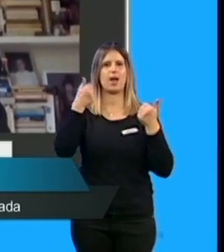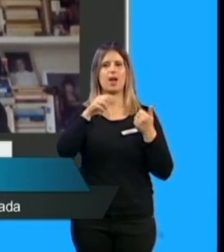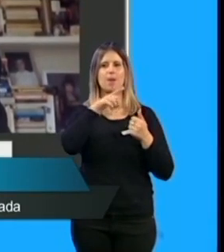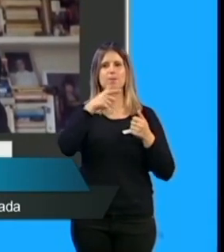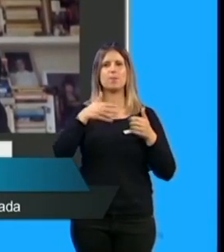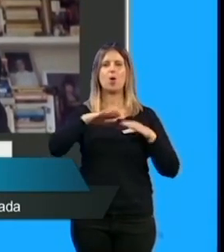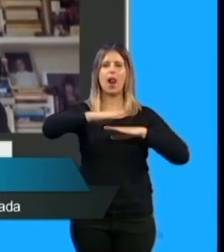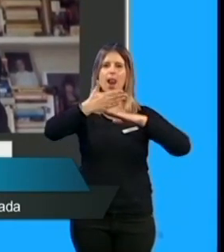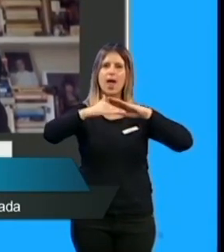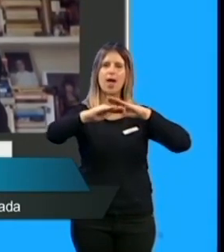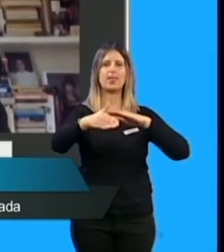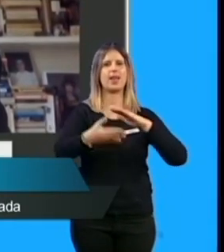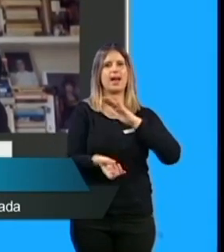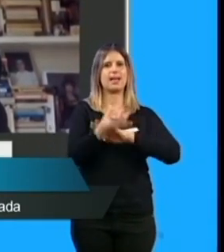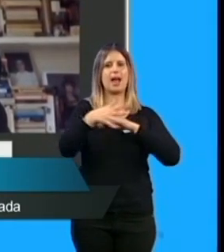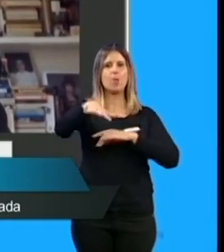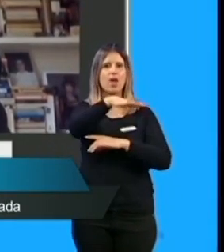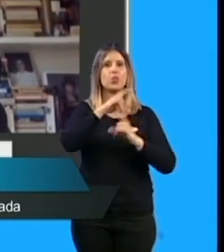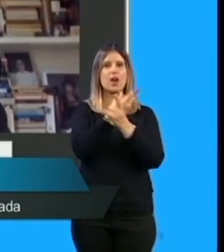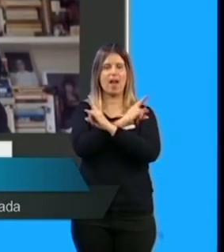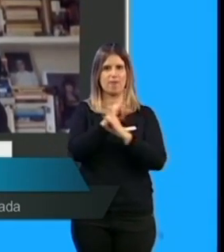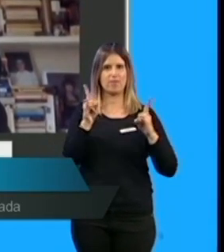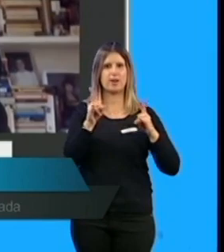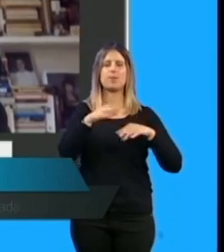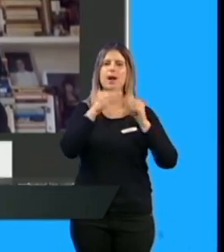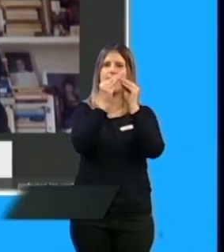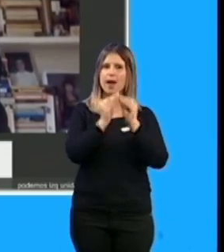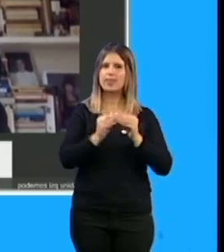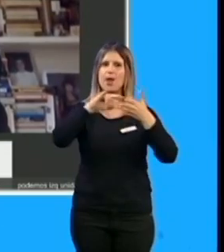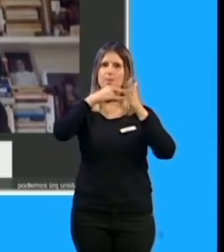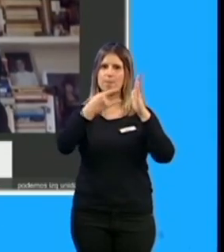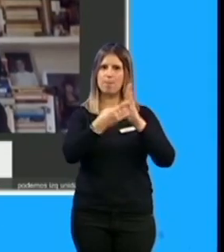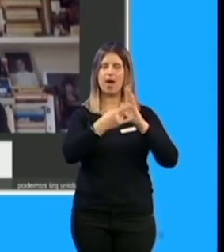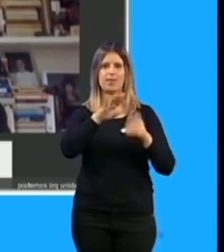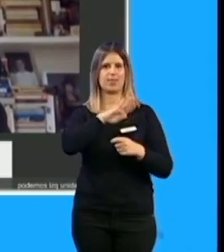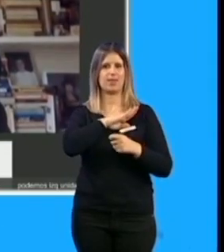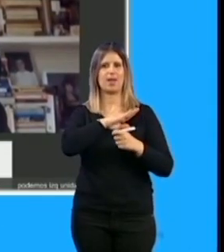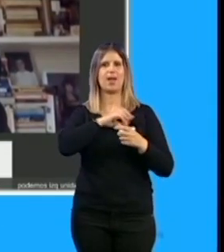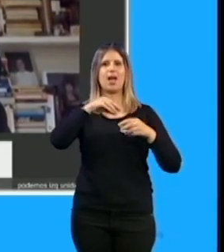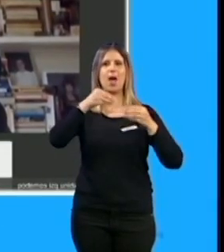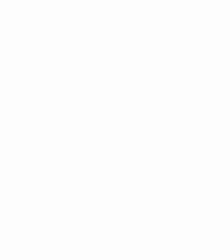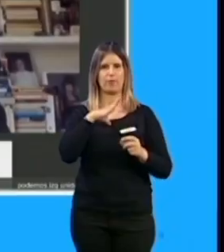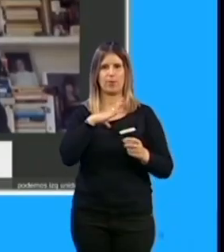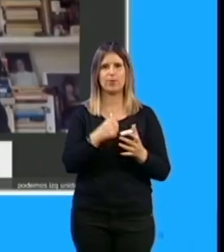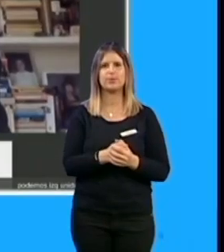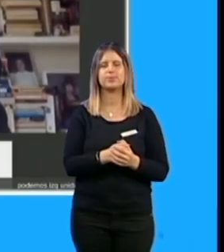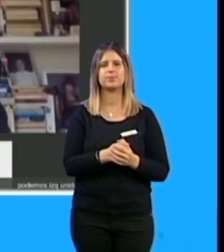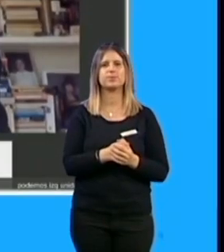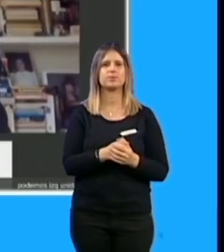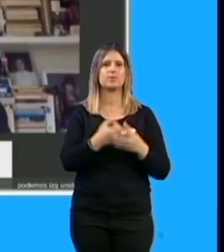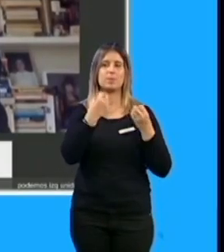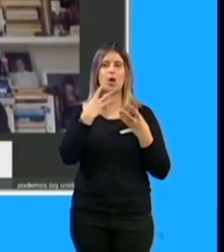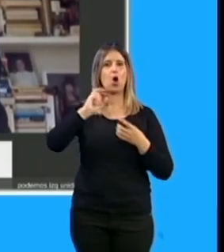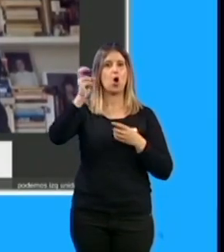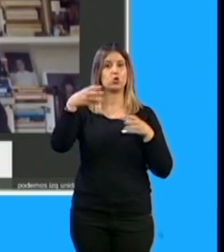laderas, establezcamos un anillo verde no especulativo y elaboremos un plan de replantación arbórea en la ciudad. Consulten a los